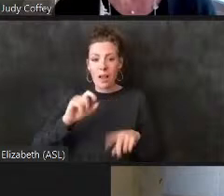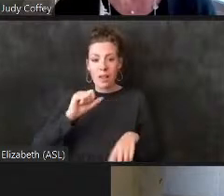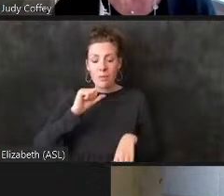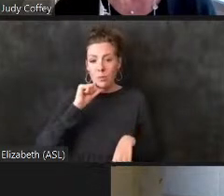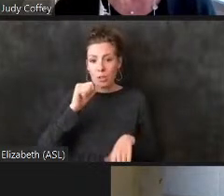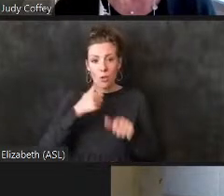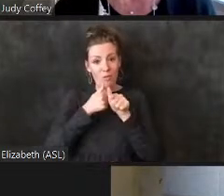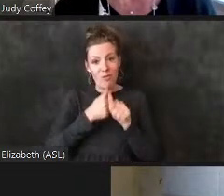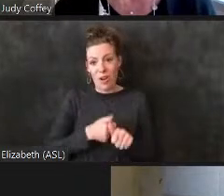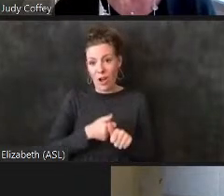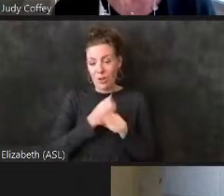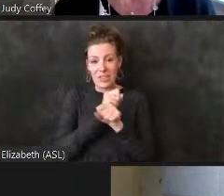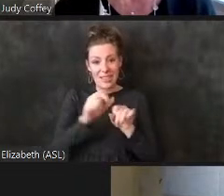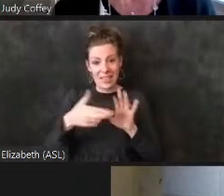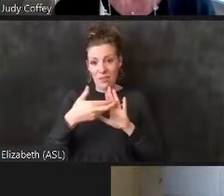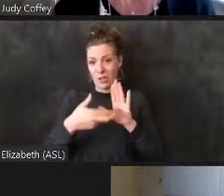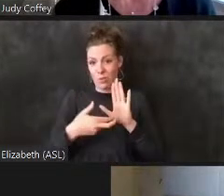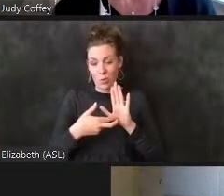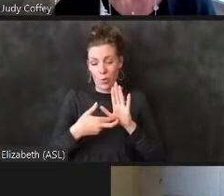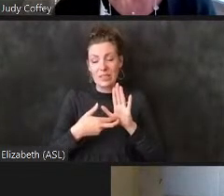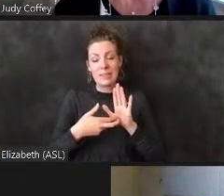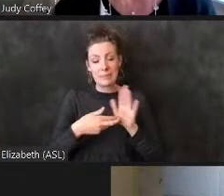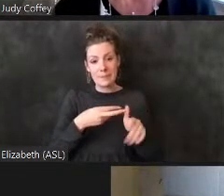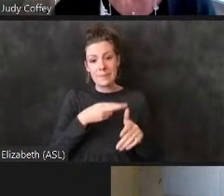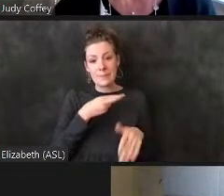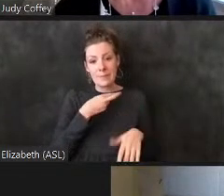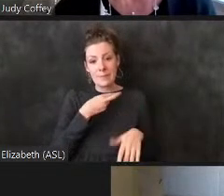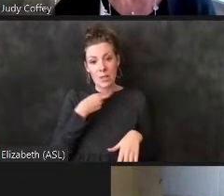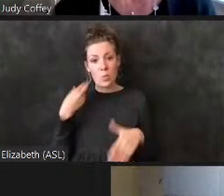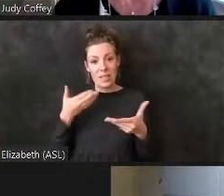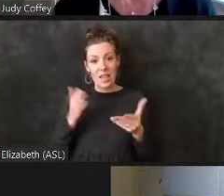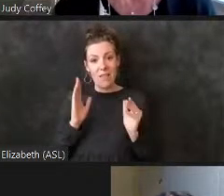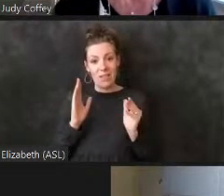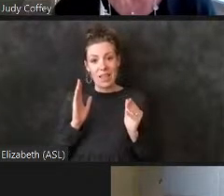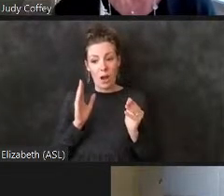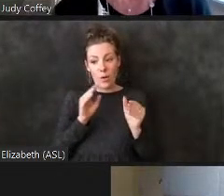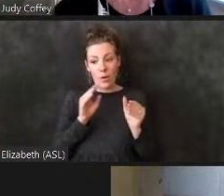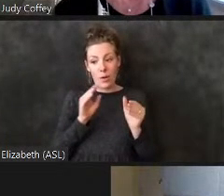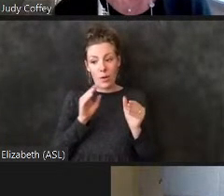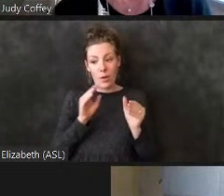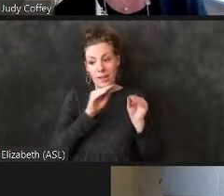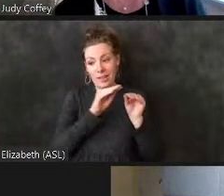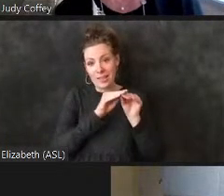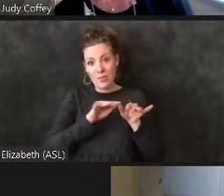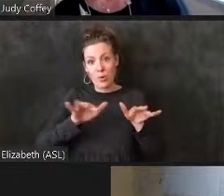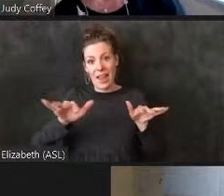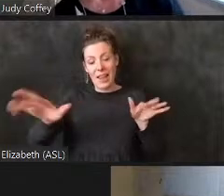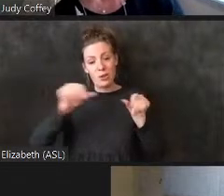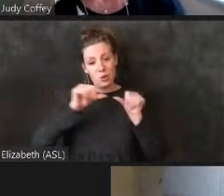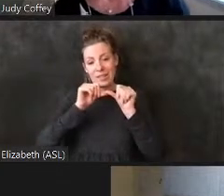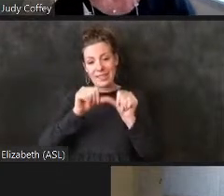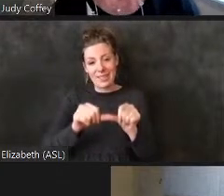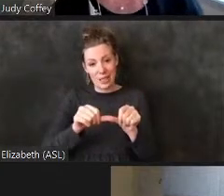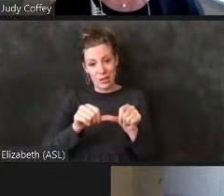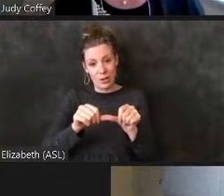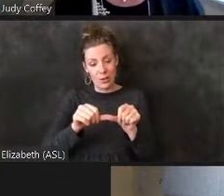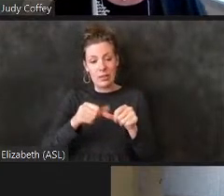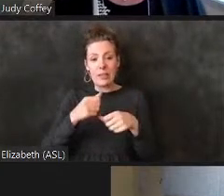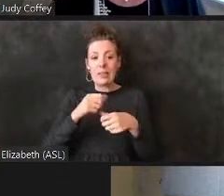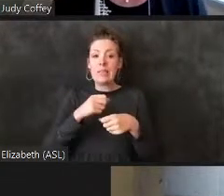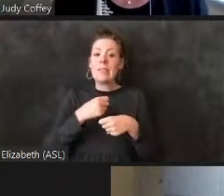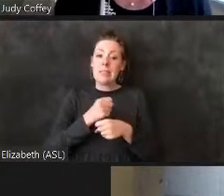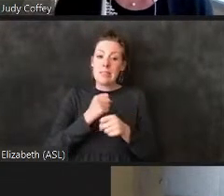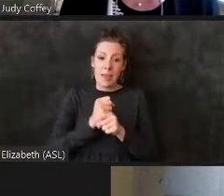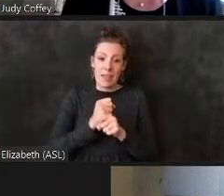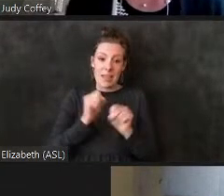salir a trabajar a la comunidad. Pero si no seguimos estos pasos, ¿verdad?, de seguridad,